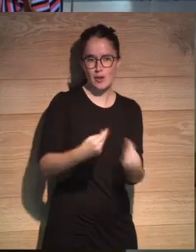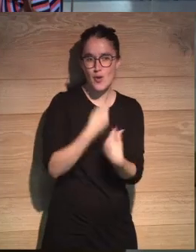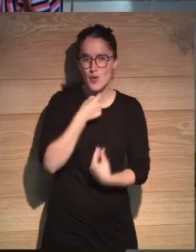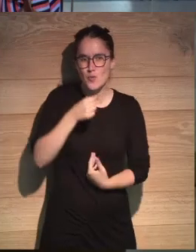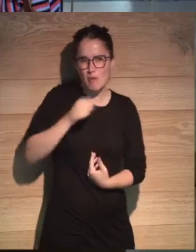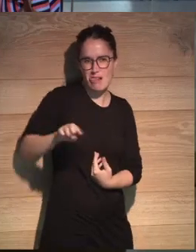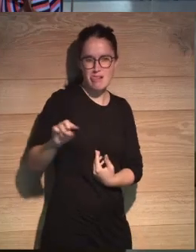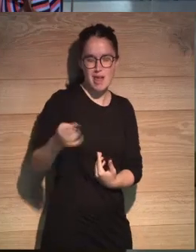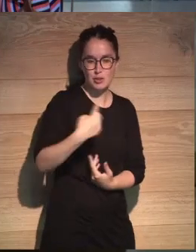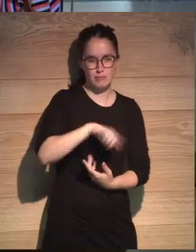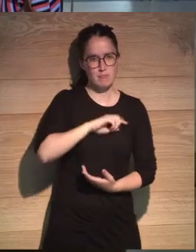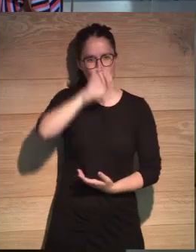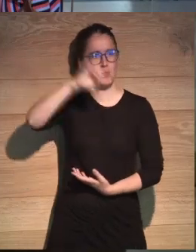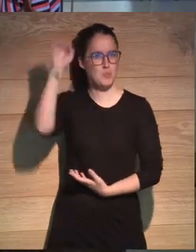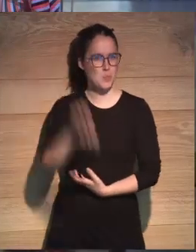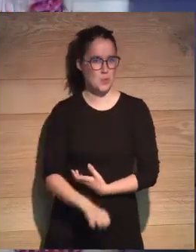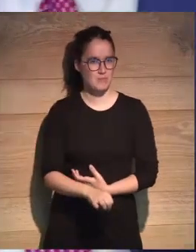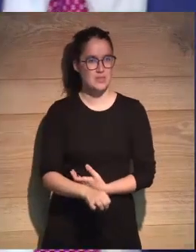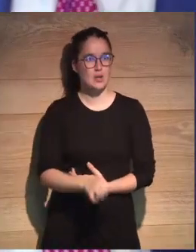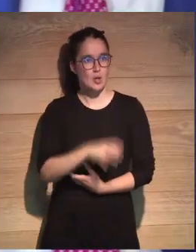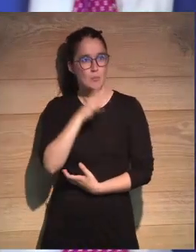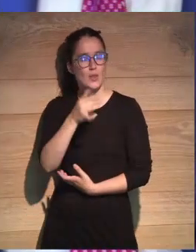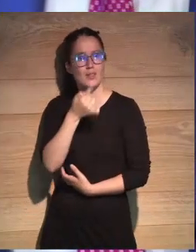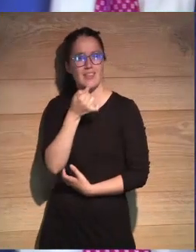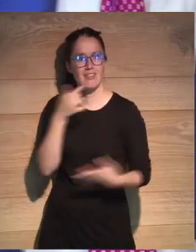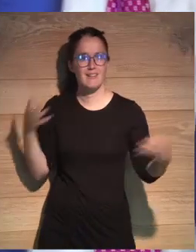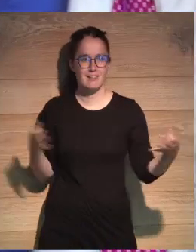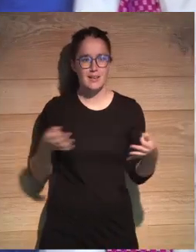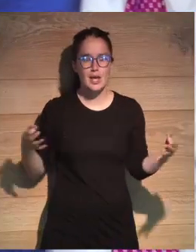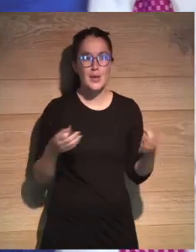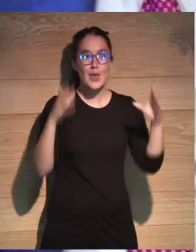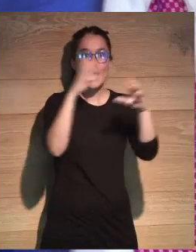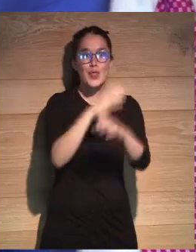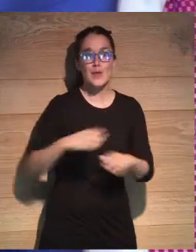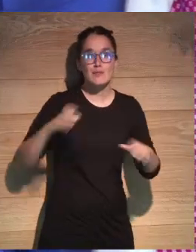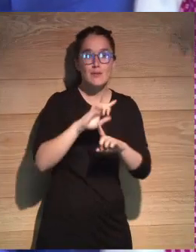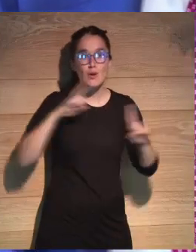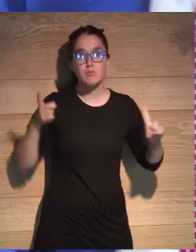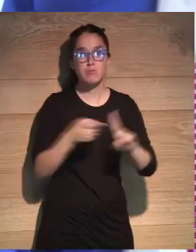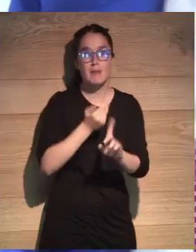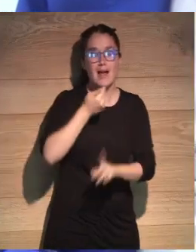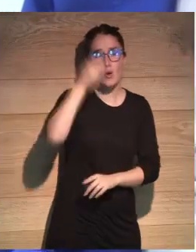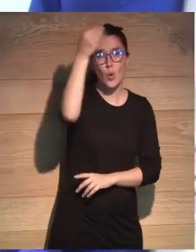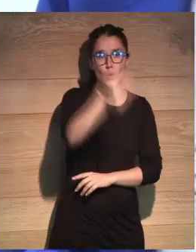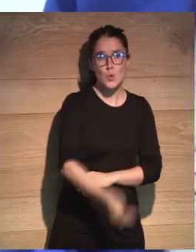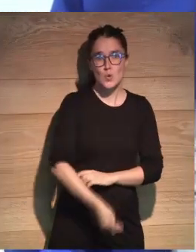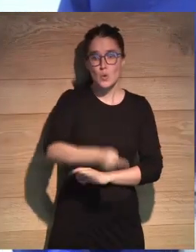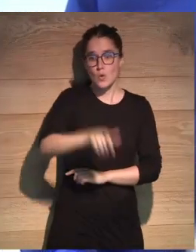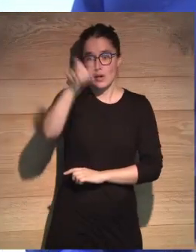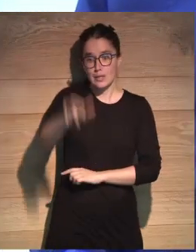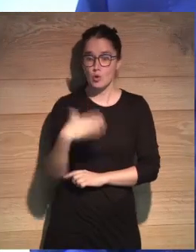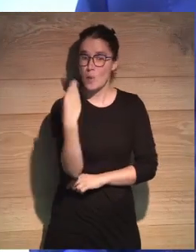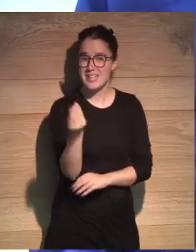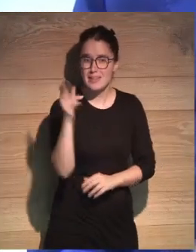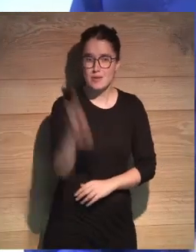en Sync somos muy fans de este titular, porque decía así como: científicos descubren algo importantísimo que tú nunca